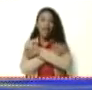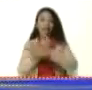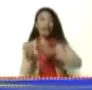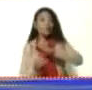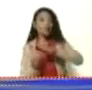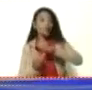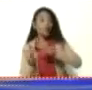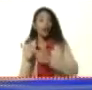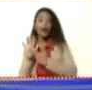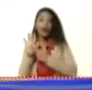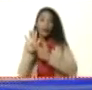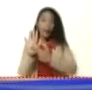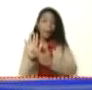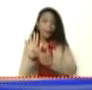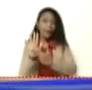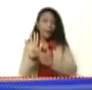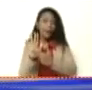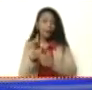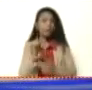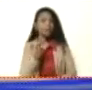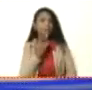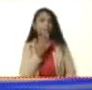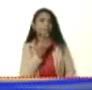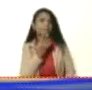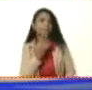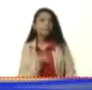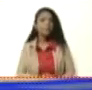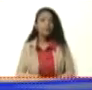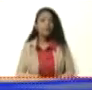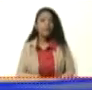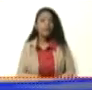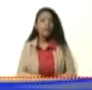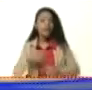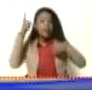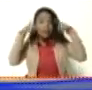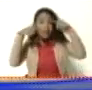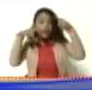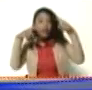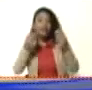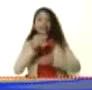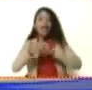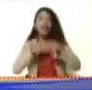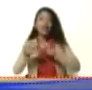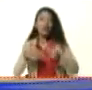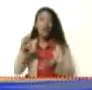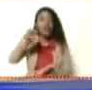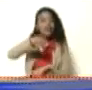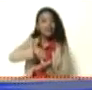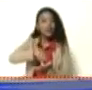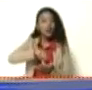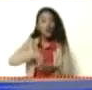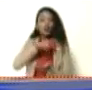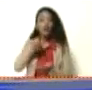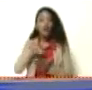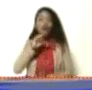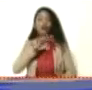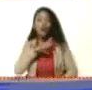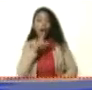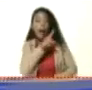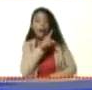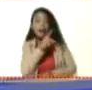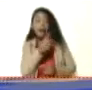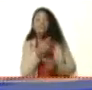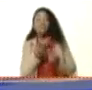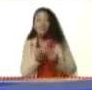que nos representan. Por ejemplo, en el chavismo se creó el Centro Nacional de Historia, ese gran